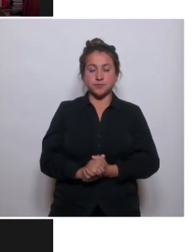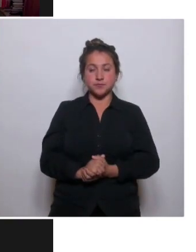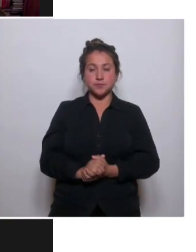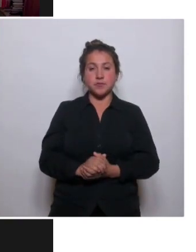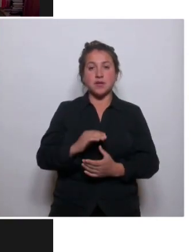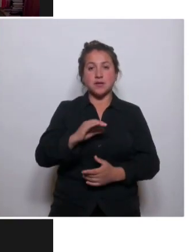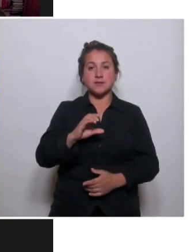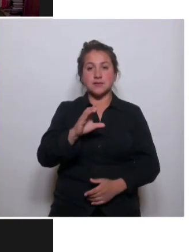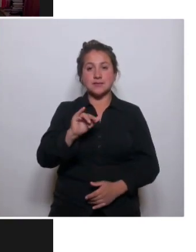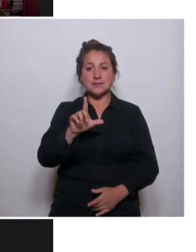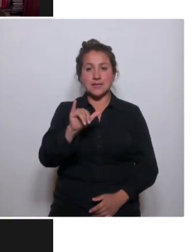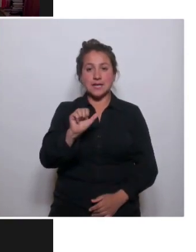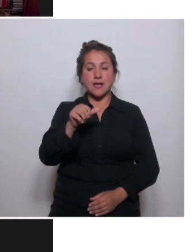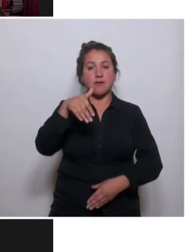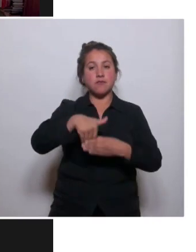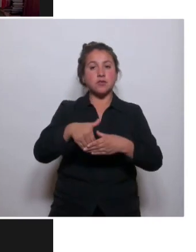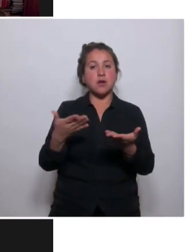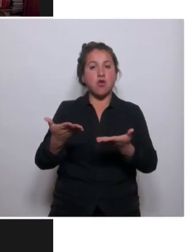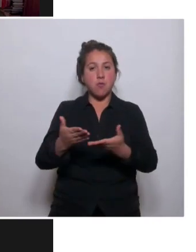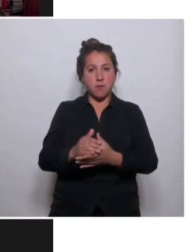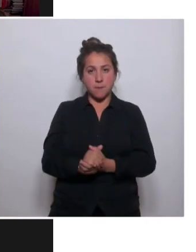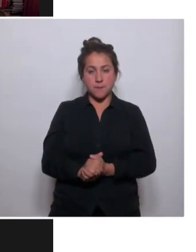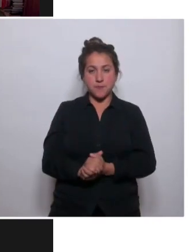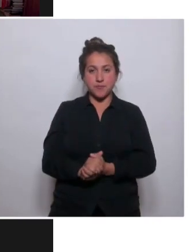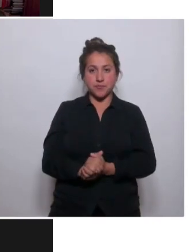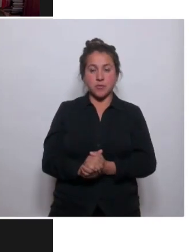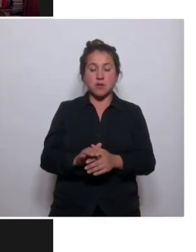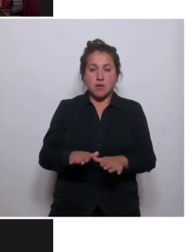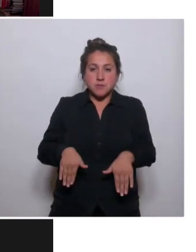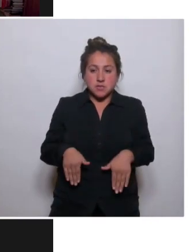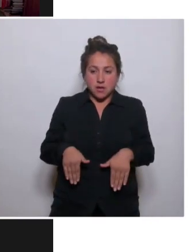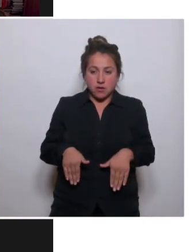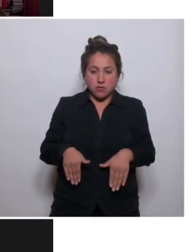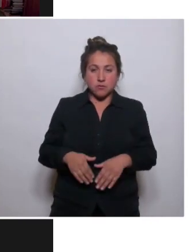Convencional Cecilia Uvilla, ¿cómo vota? Me abstengo.